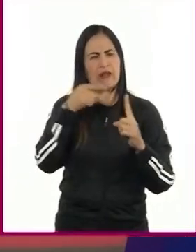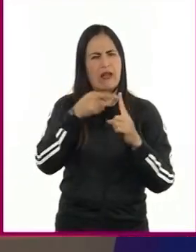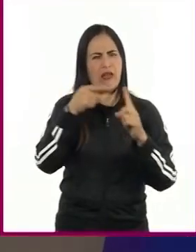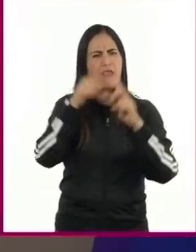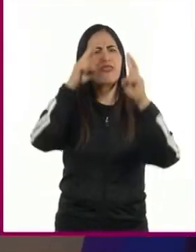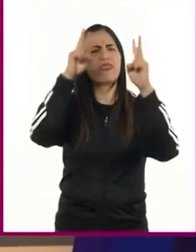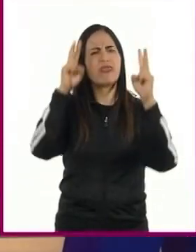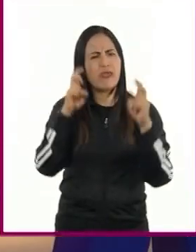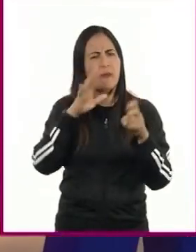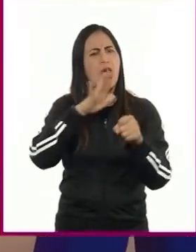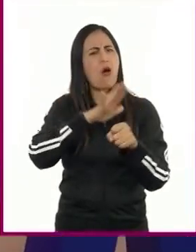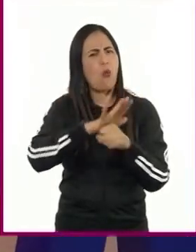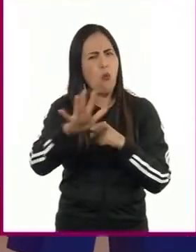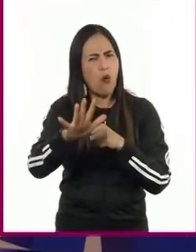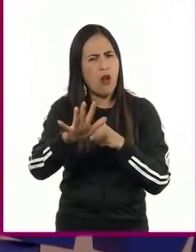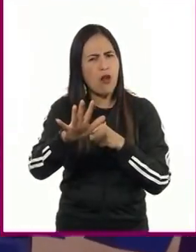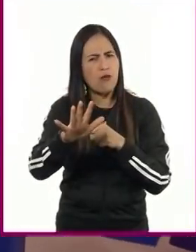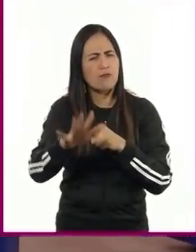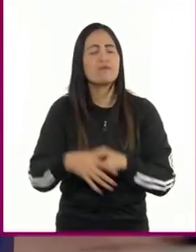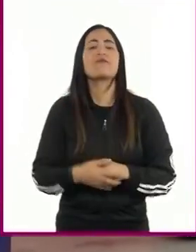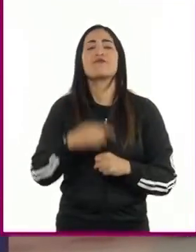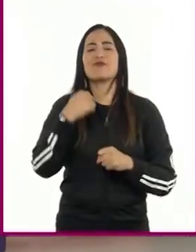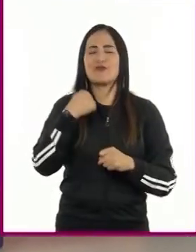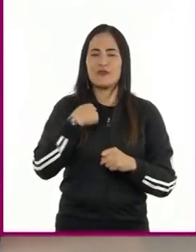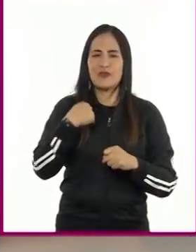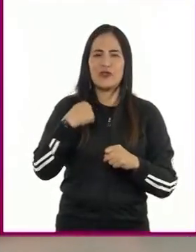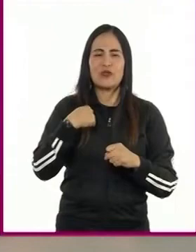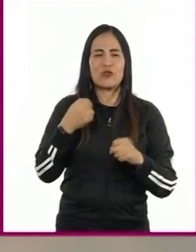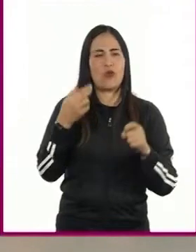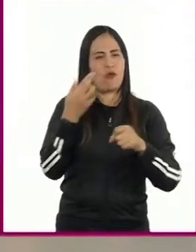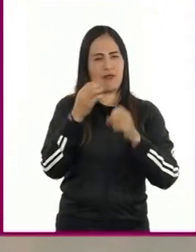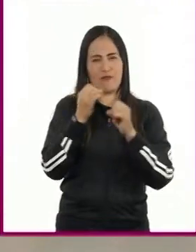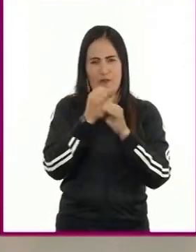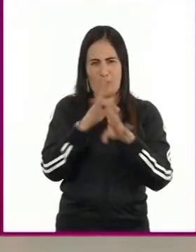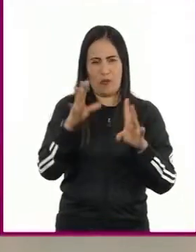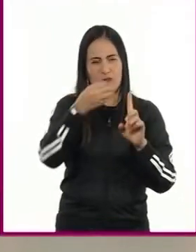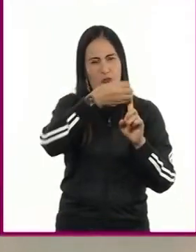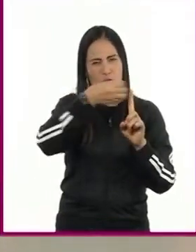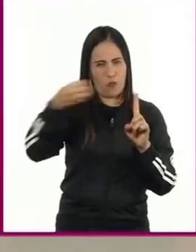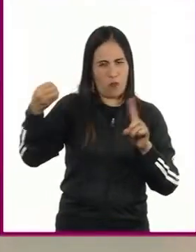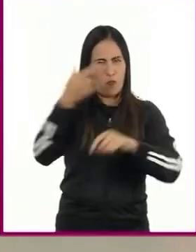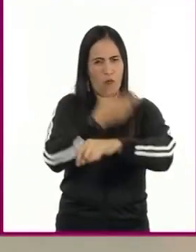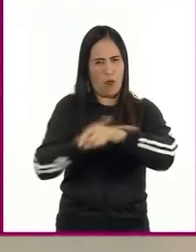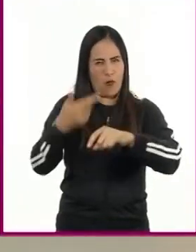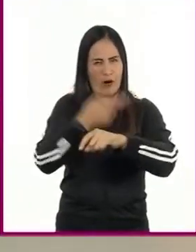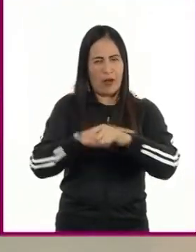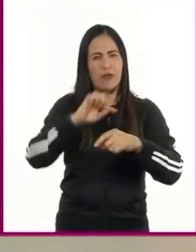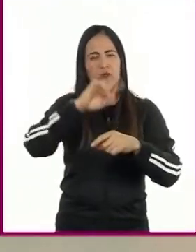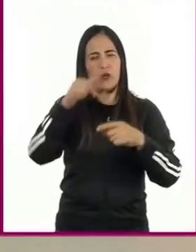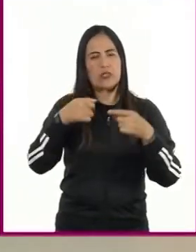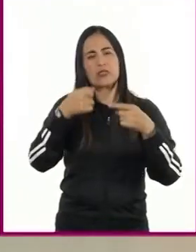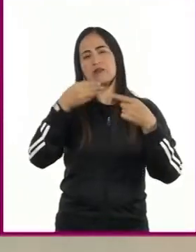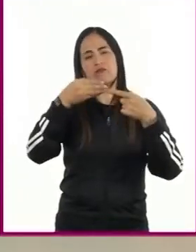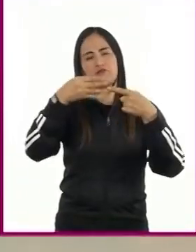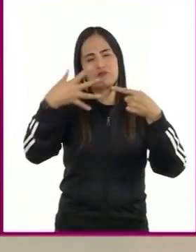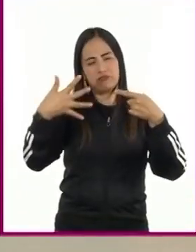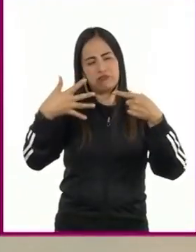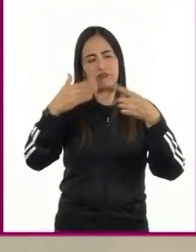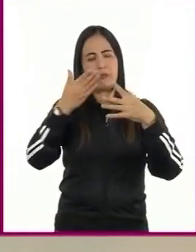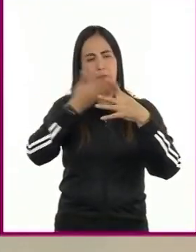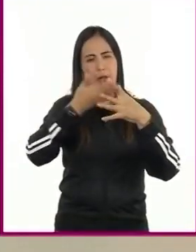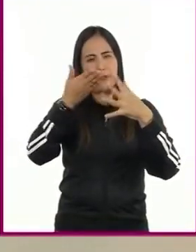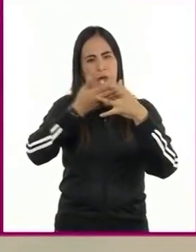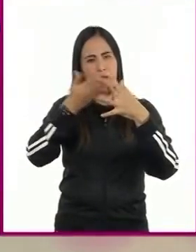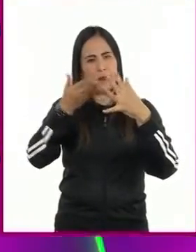en nuestra exposición, por lo cual jerarquicé y organicé la información, segmentándola por temas de interés. La estructura es